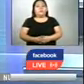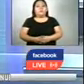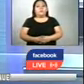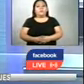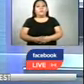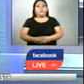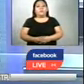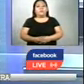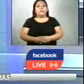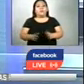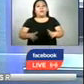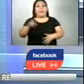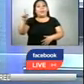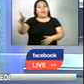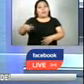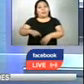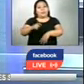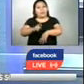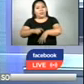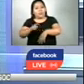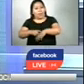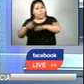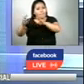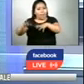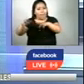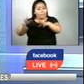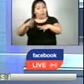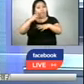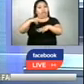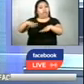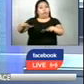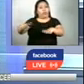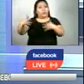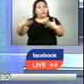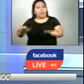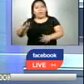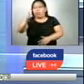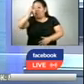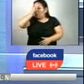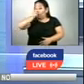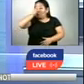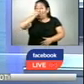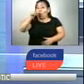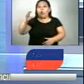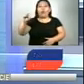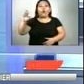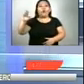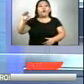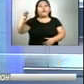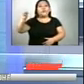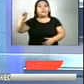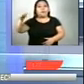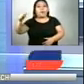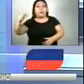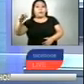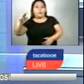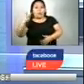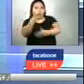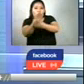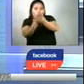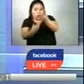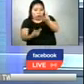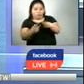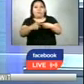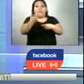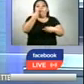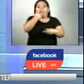Y la temporada invernal en Estados Unidos ha traído consigo la coronagripe, la infección simultánea de COVID-19 y gripe o